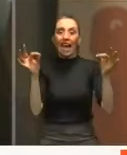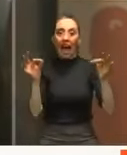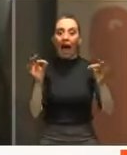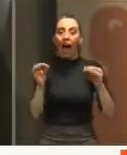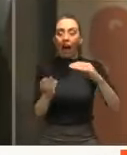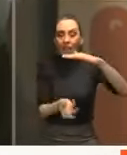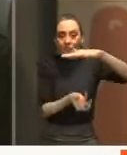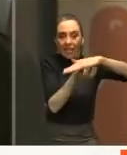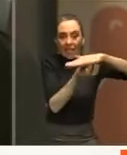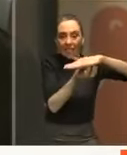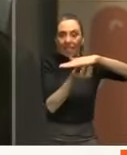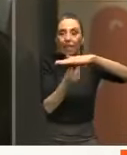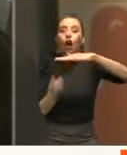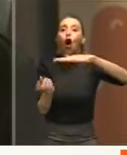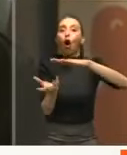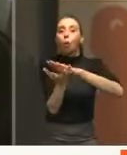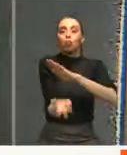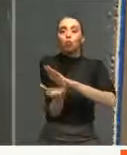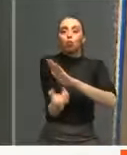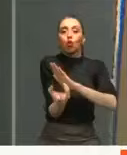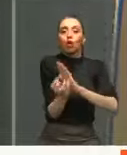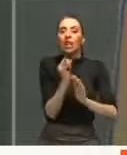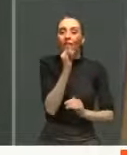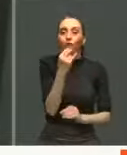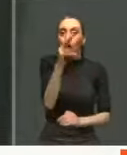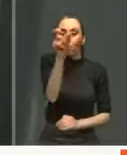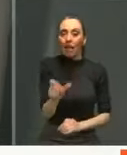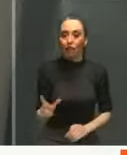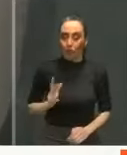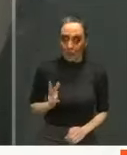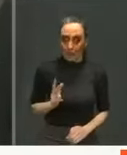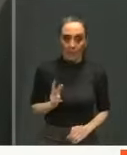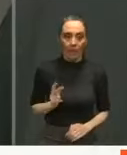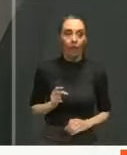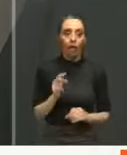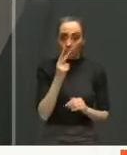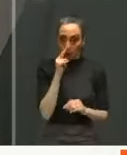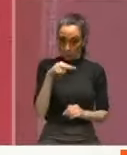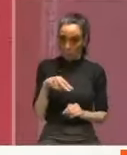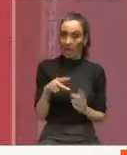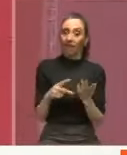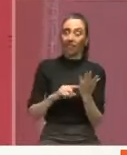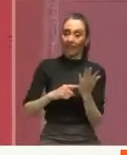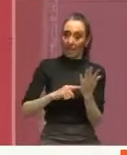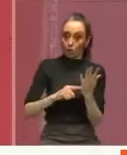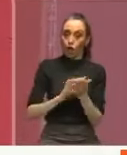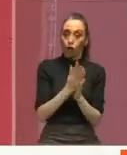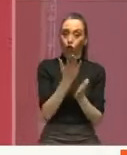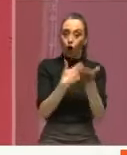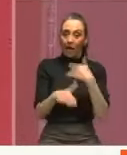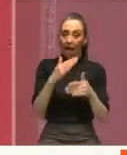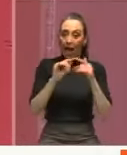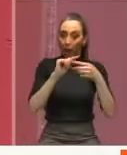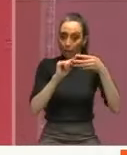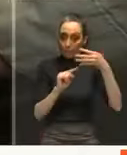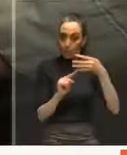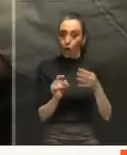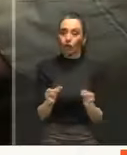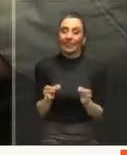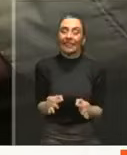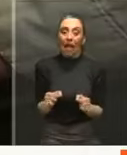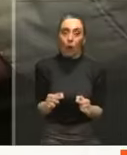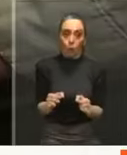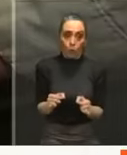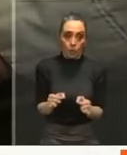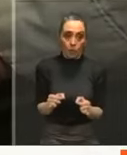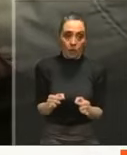algún software que permita capturar datos del cliente. Porque no solo a la vista son más tecnológicos, todos estos cambios se relacionan con la seguridad. Por